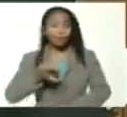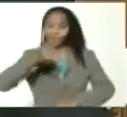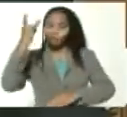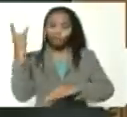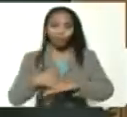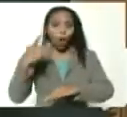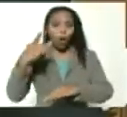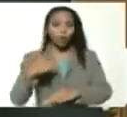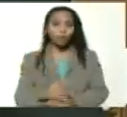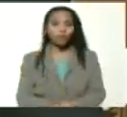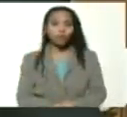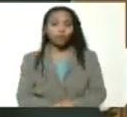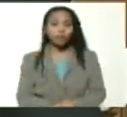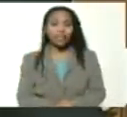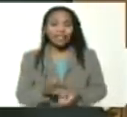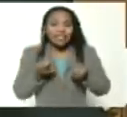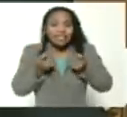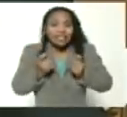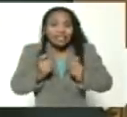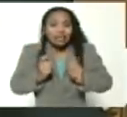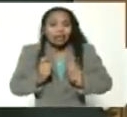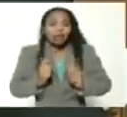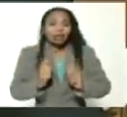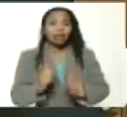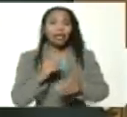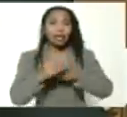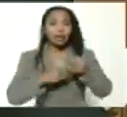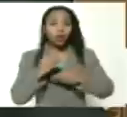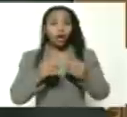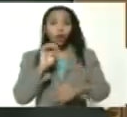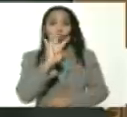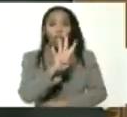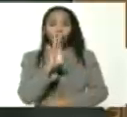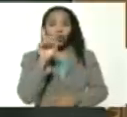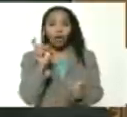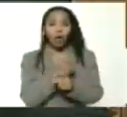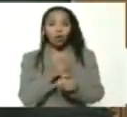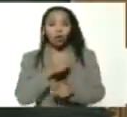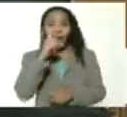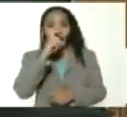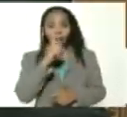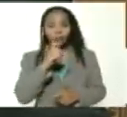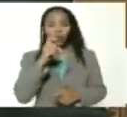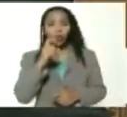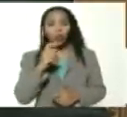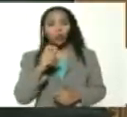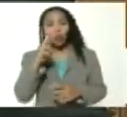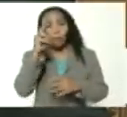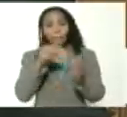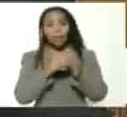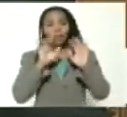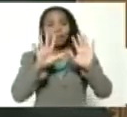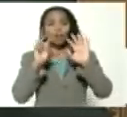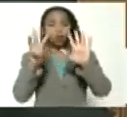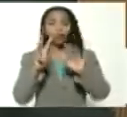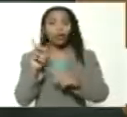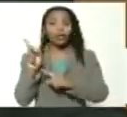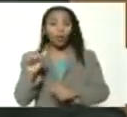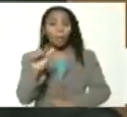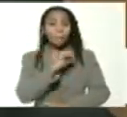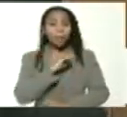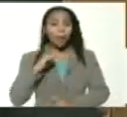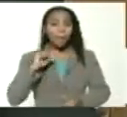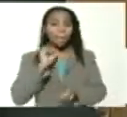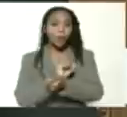gravísimos. El intento de magnicidio realizado el 4 de agosto del año 2018. Por este caso fueron privadas de